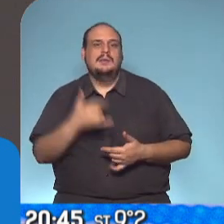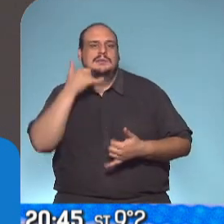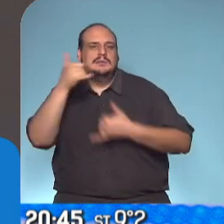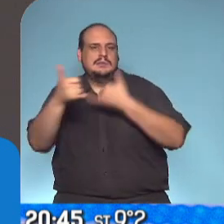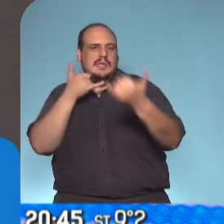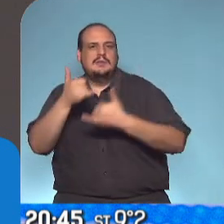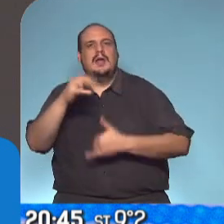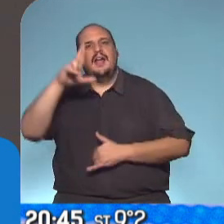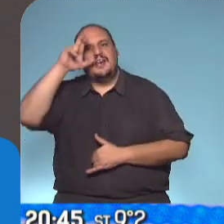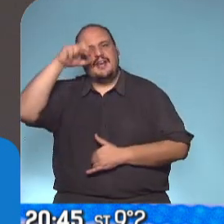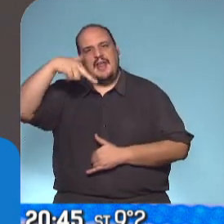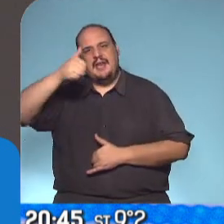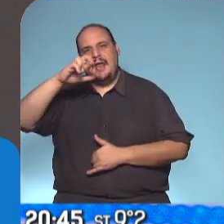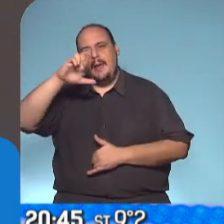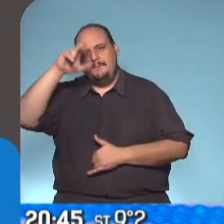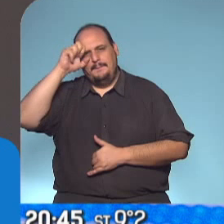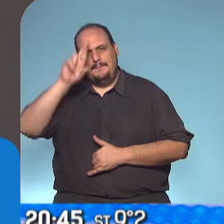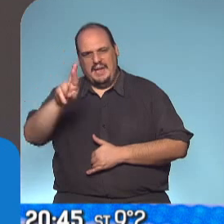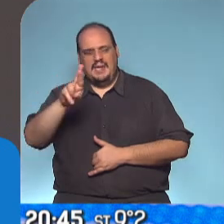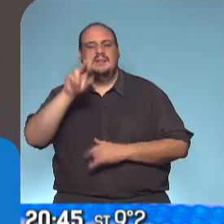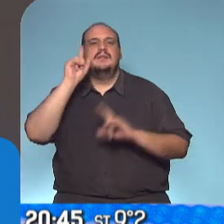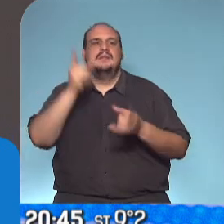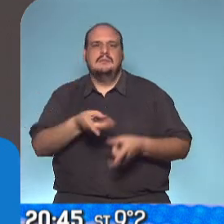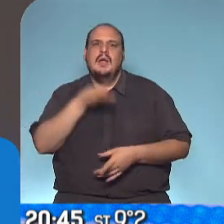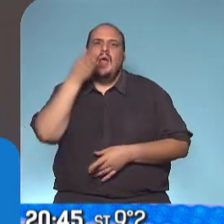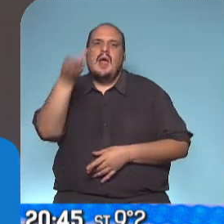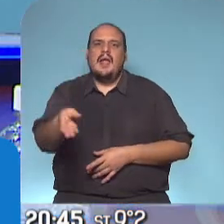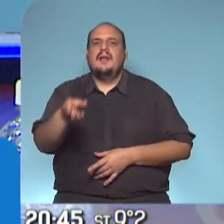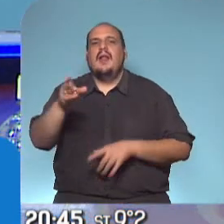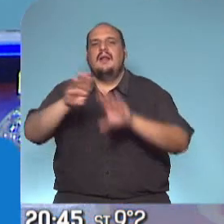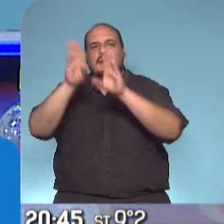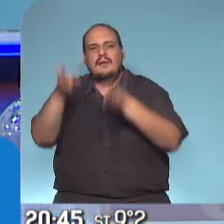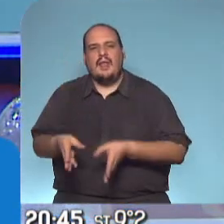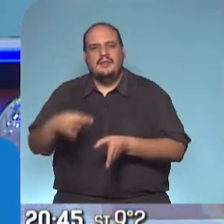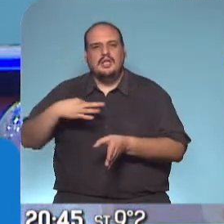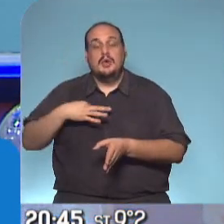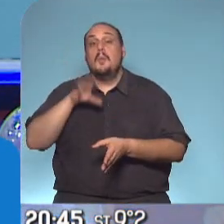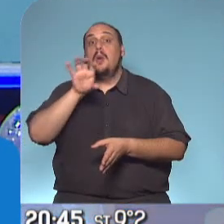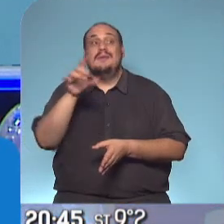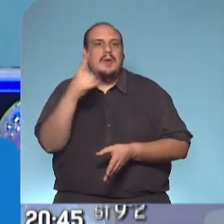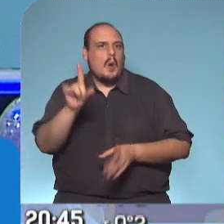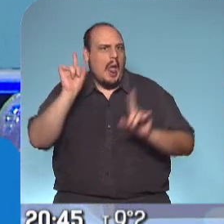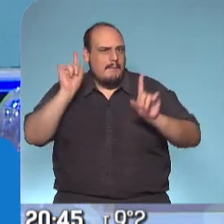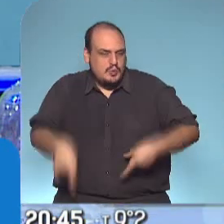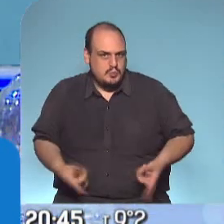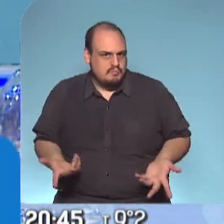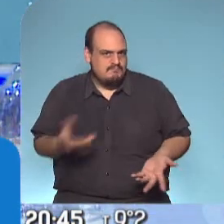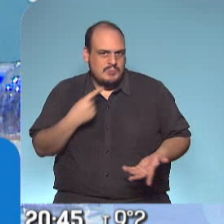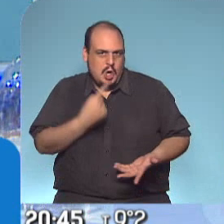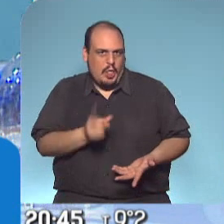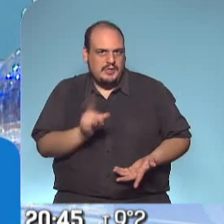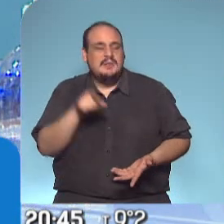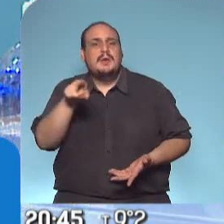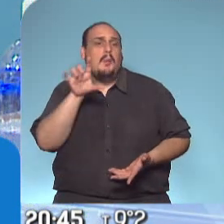del RENAPER o acercarse a las dependencias del registro civil no sabemos de qué provincia es, pero de la provincia donde